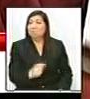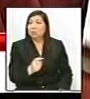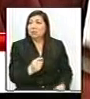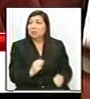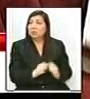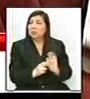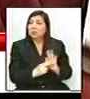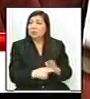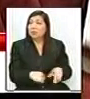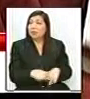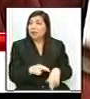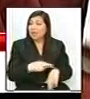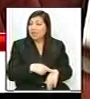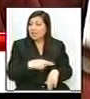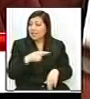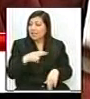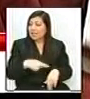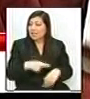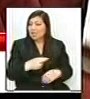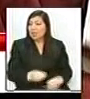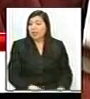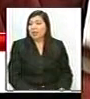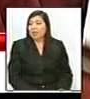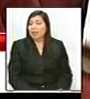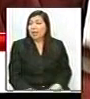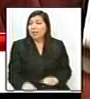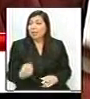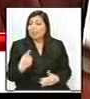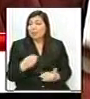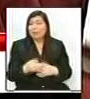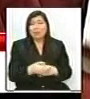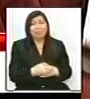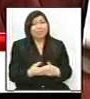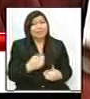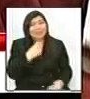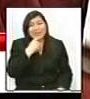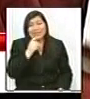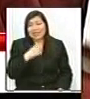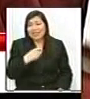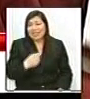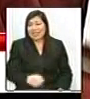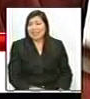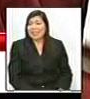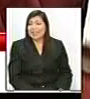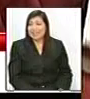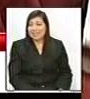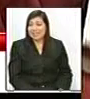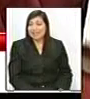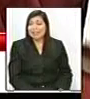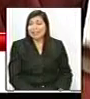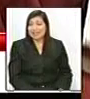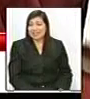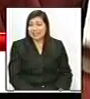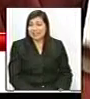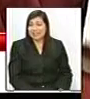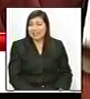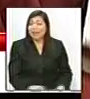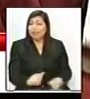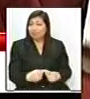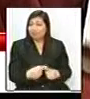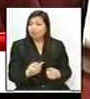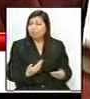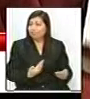por ser representante de esta región, hacer algo por esta provincia. Y yo quisiera que ver la manera, hay